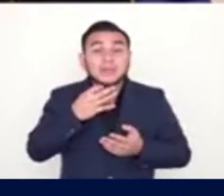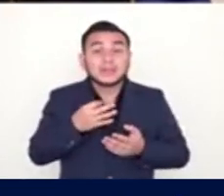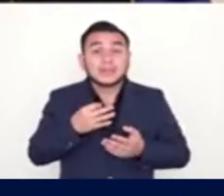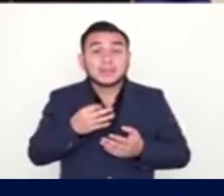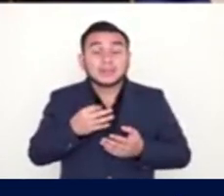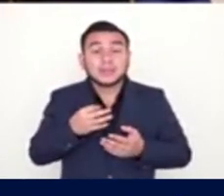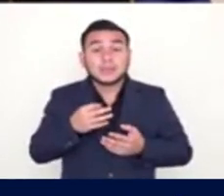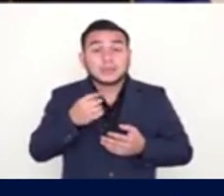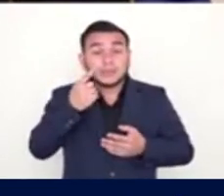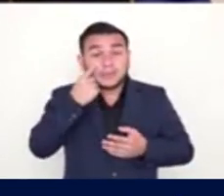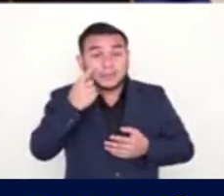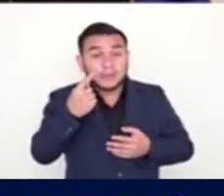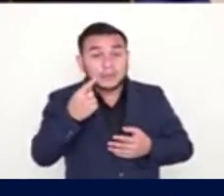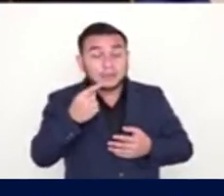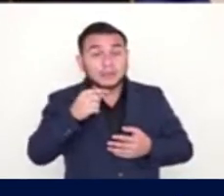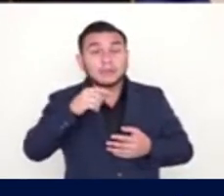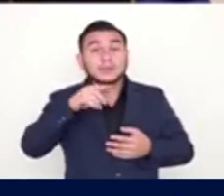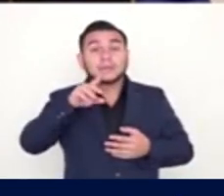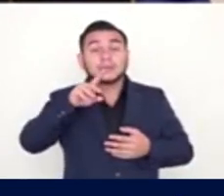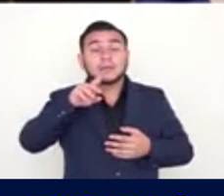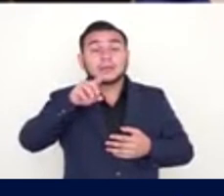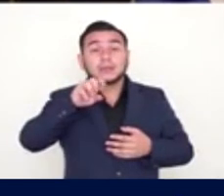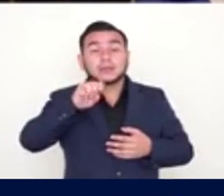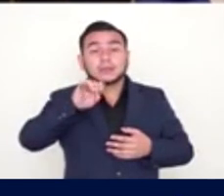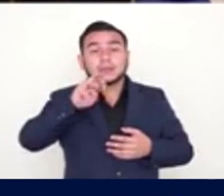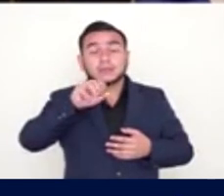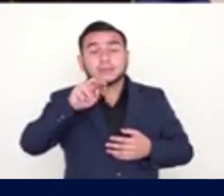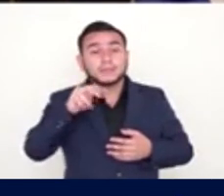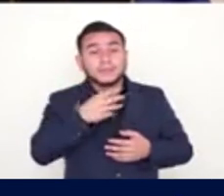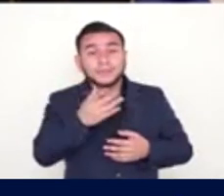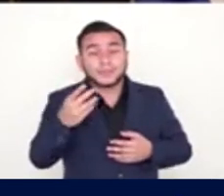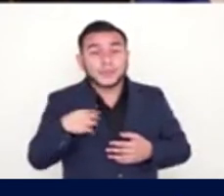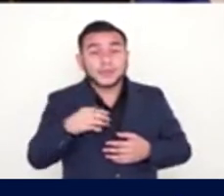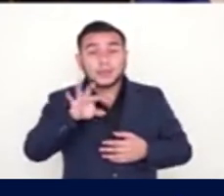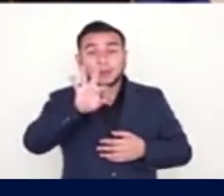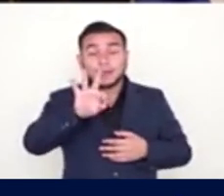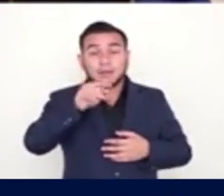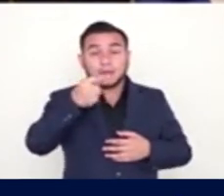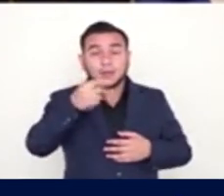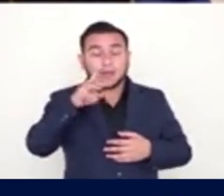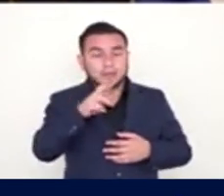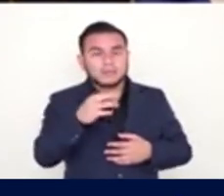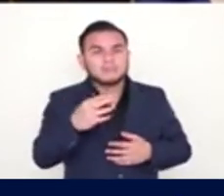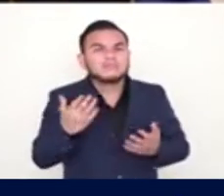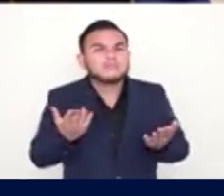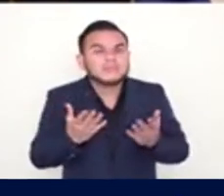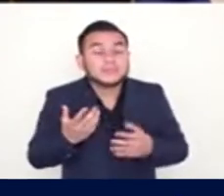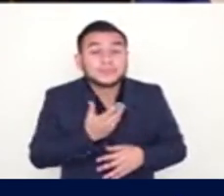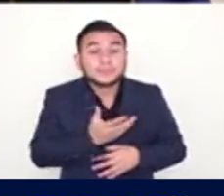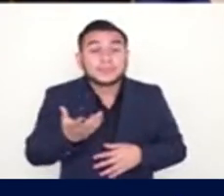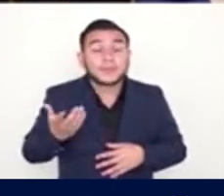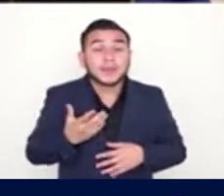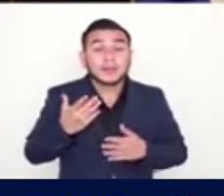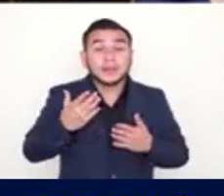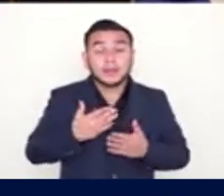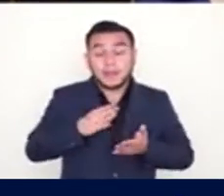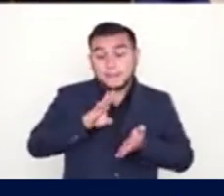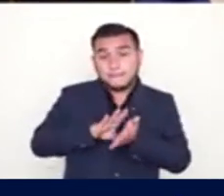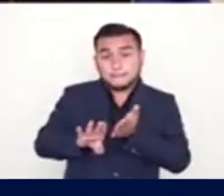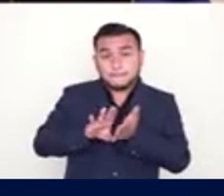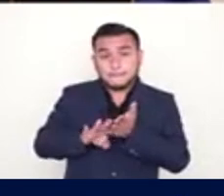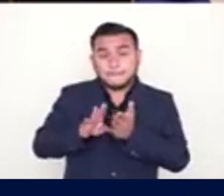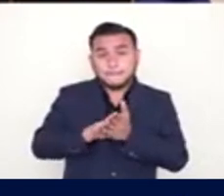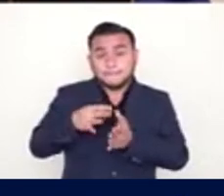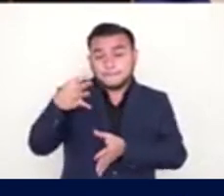ojo. Que Héctor Silva Ábalos, ya dijo el fiscal general de la República, que ustedes también citan, que Héctor Silva Ábalos recibió sobresueldos de la